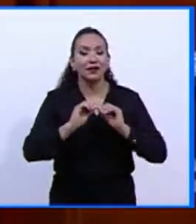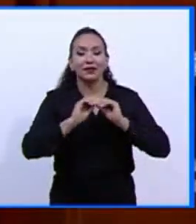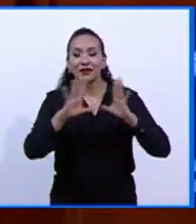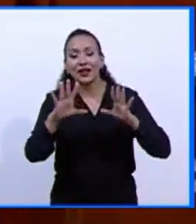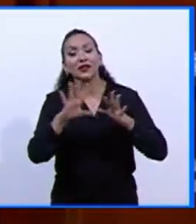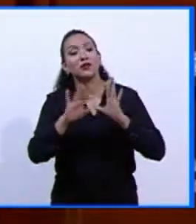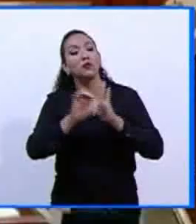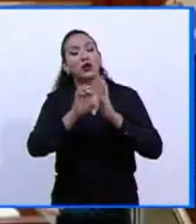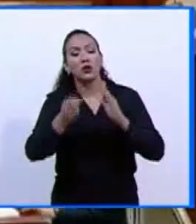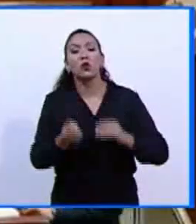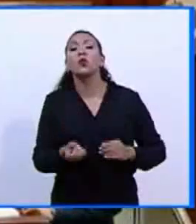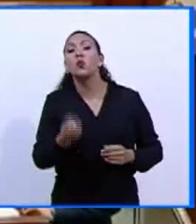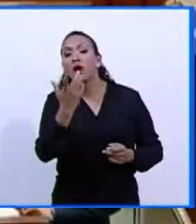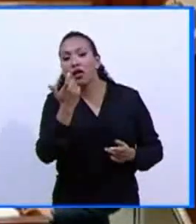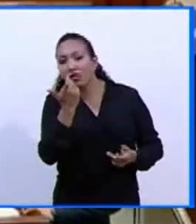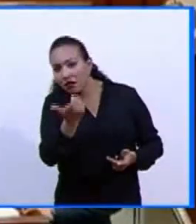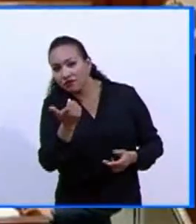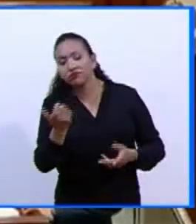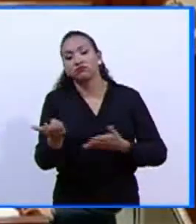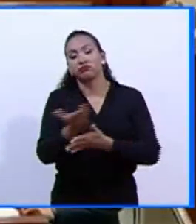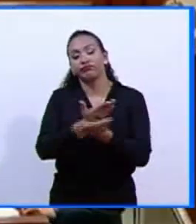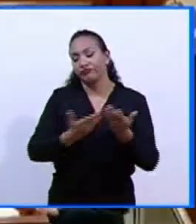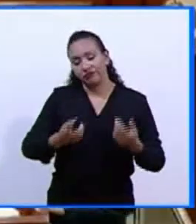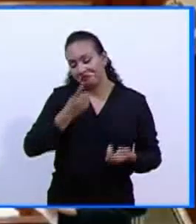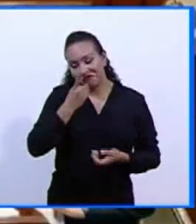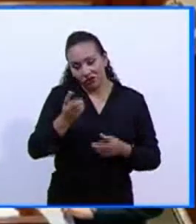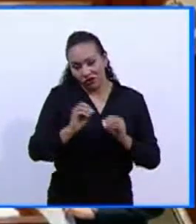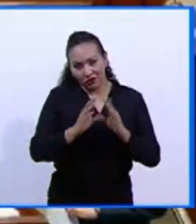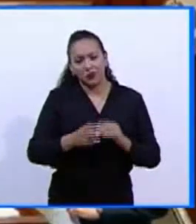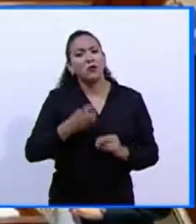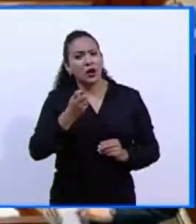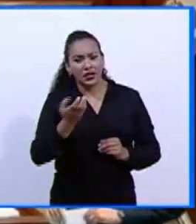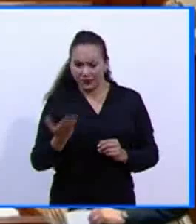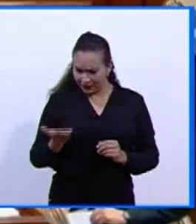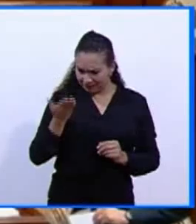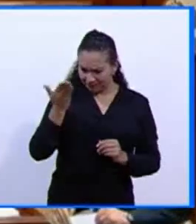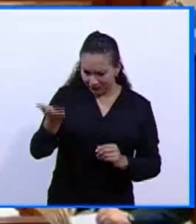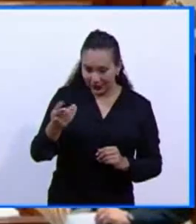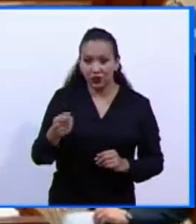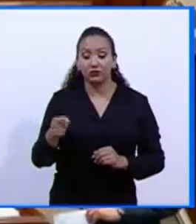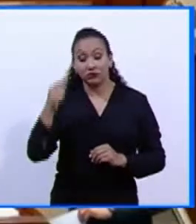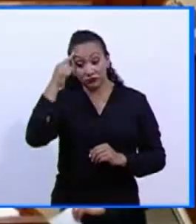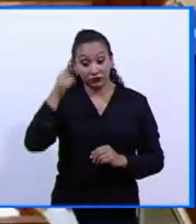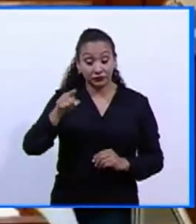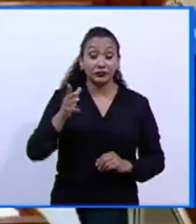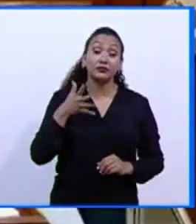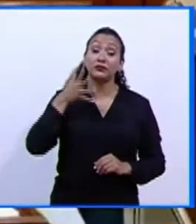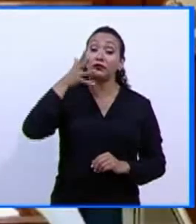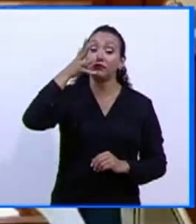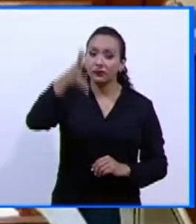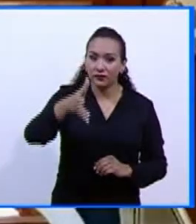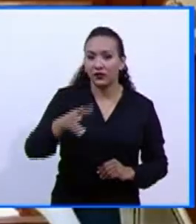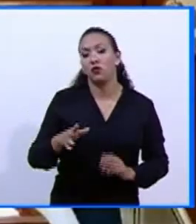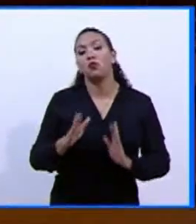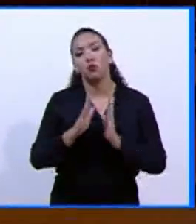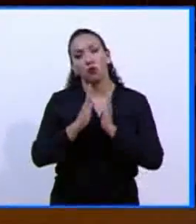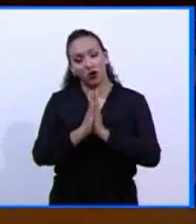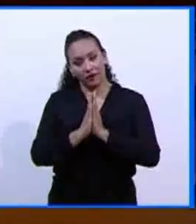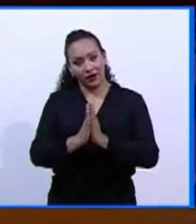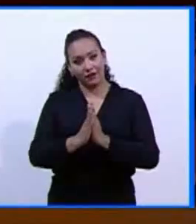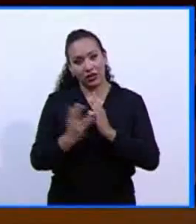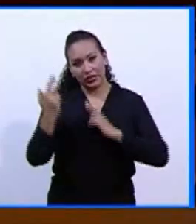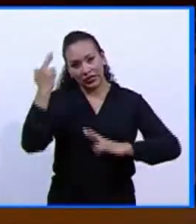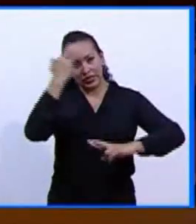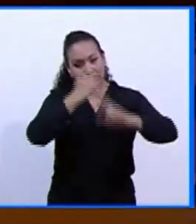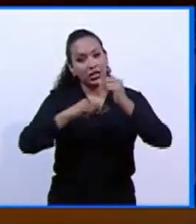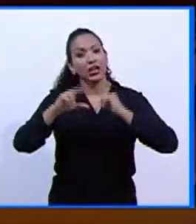del servicio. El Pleno exhortó al Congreso local para que en el futuro no expida normas que guarden los mismos vicios